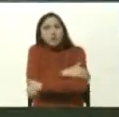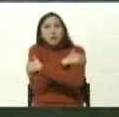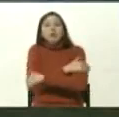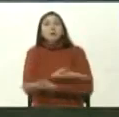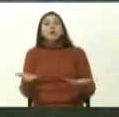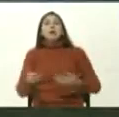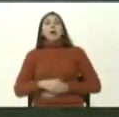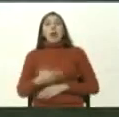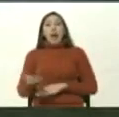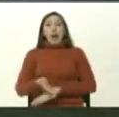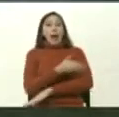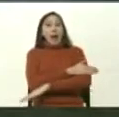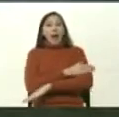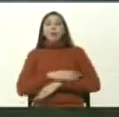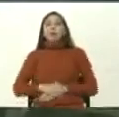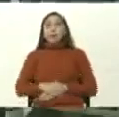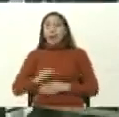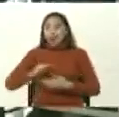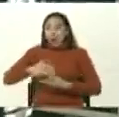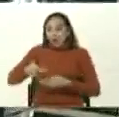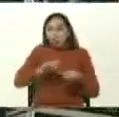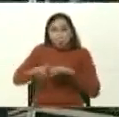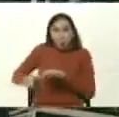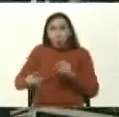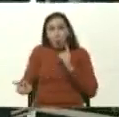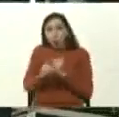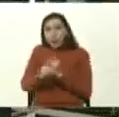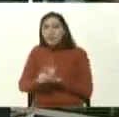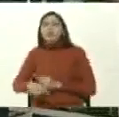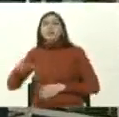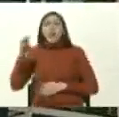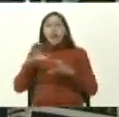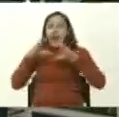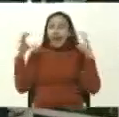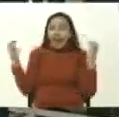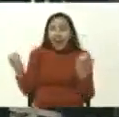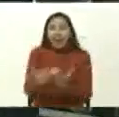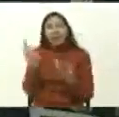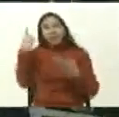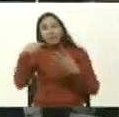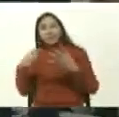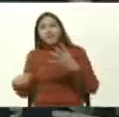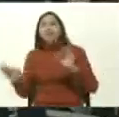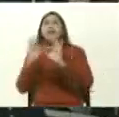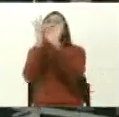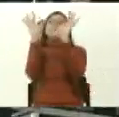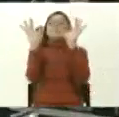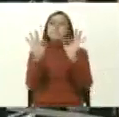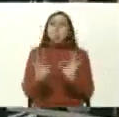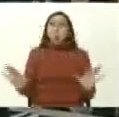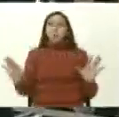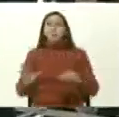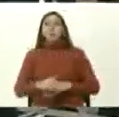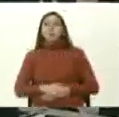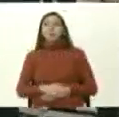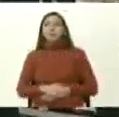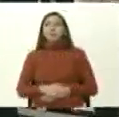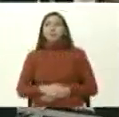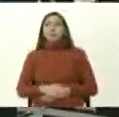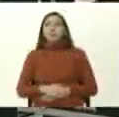clases asistidas por videoconferencia, por televisión, radio, redes sociales, por todos los medios